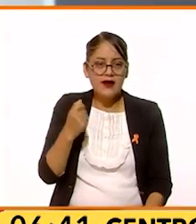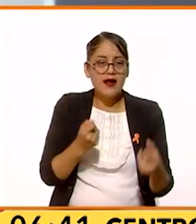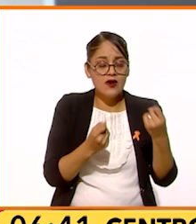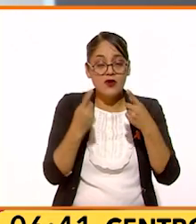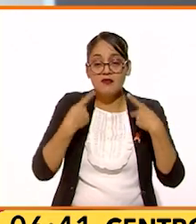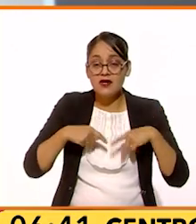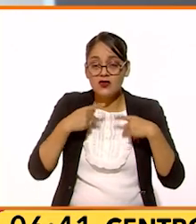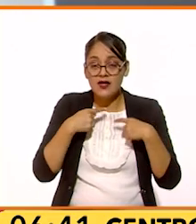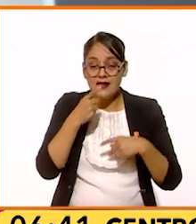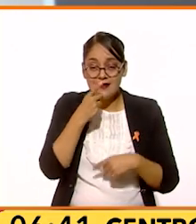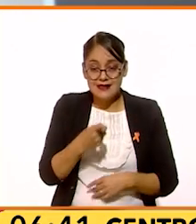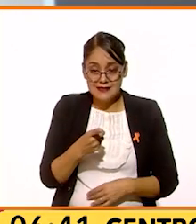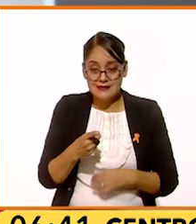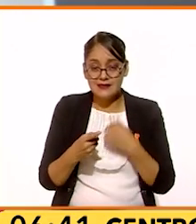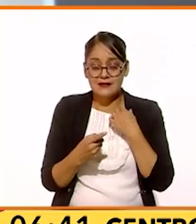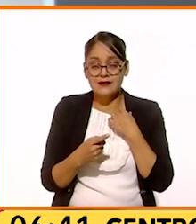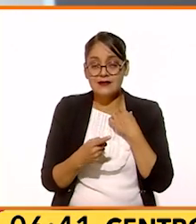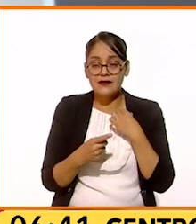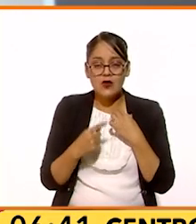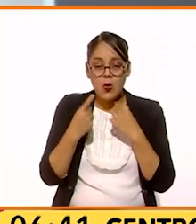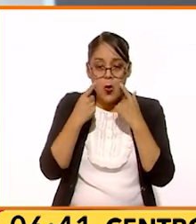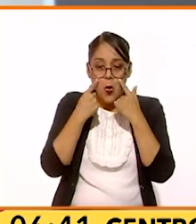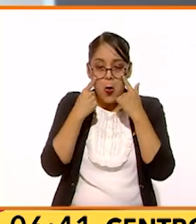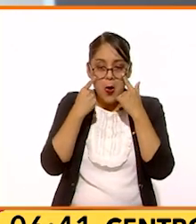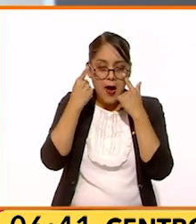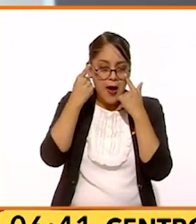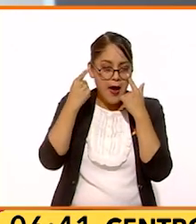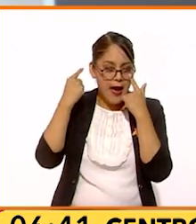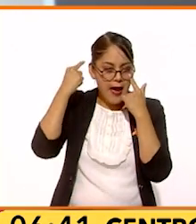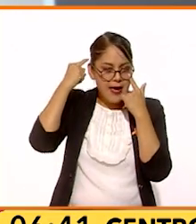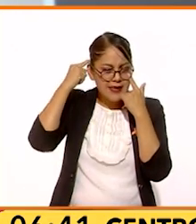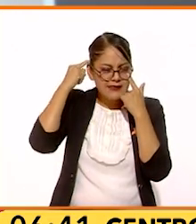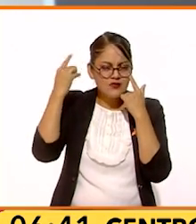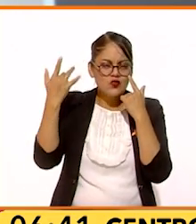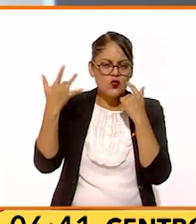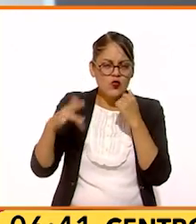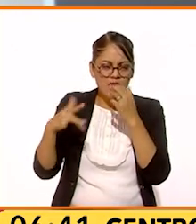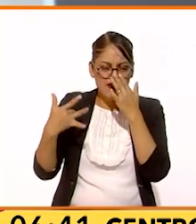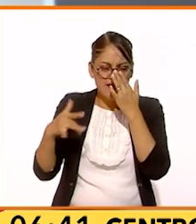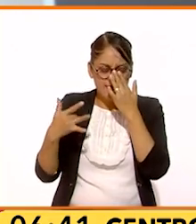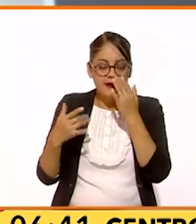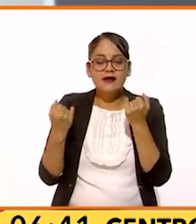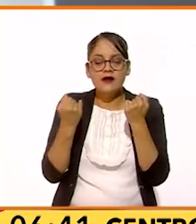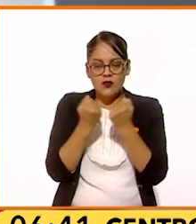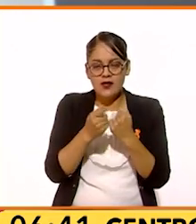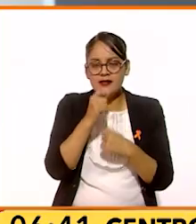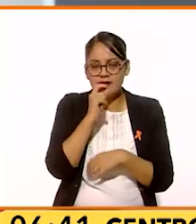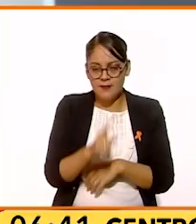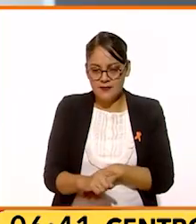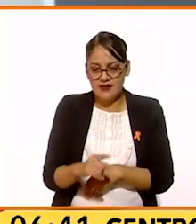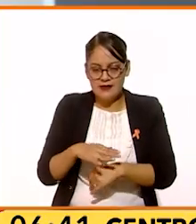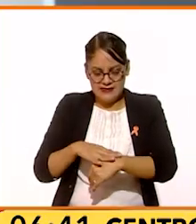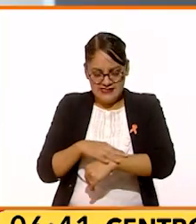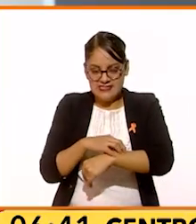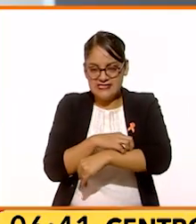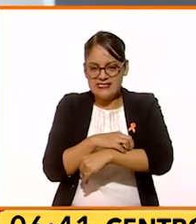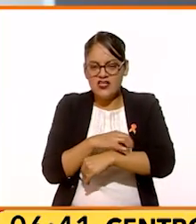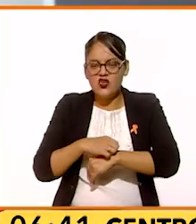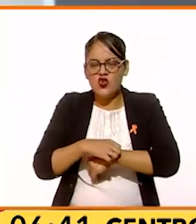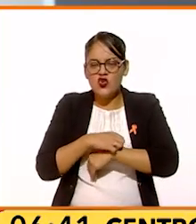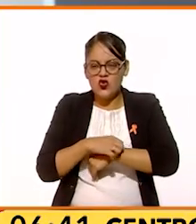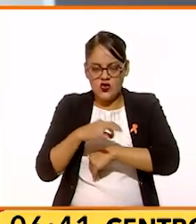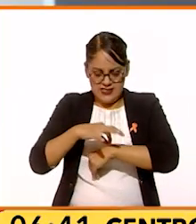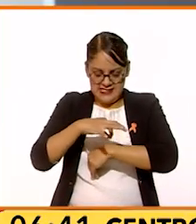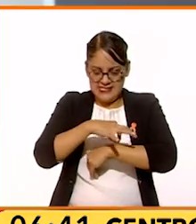les duele detrás de los ojos. En esta etapa también puede haber la aparición de un sarpullido, como ronchas